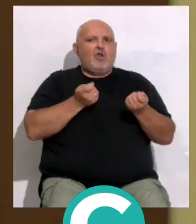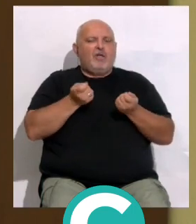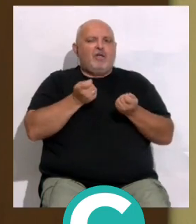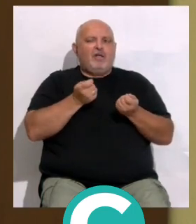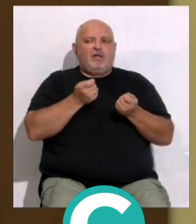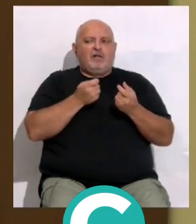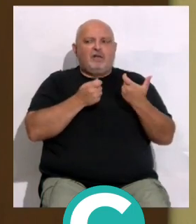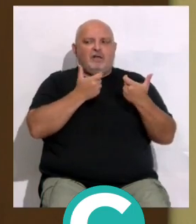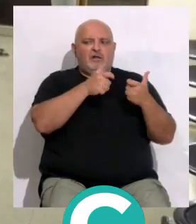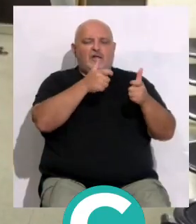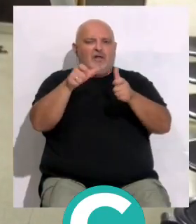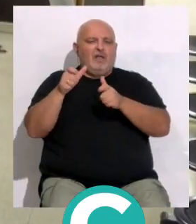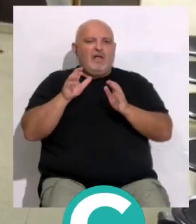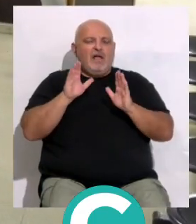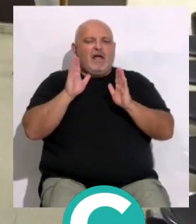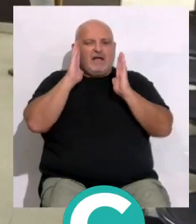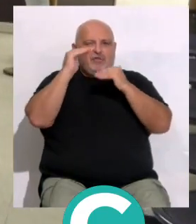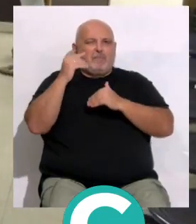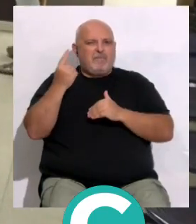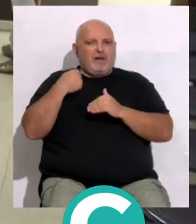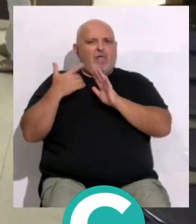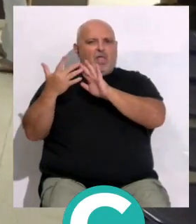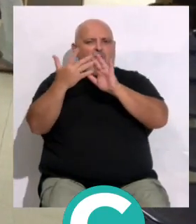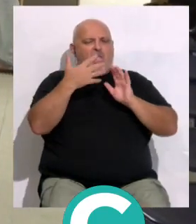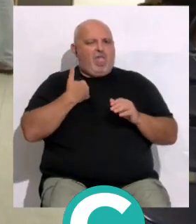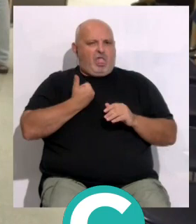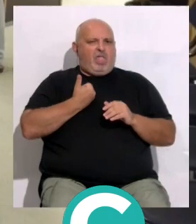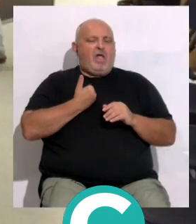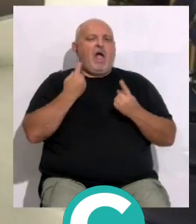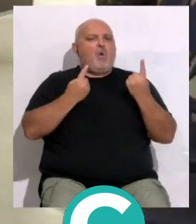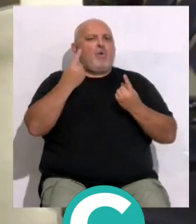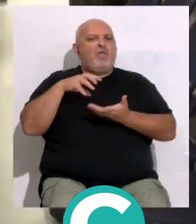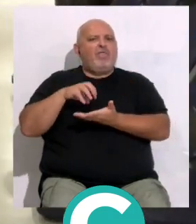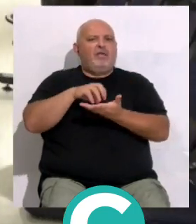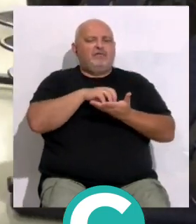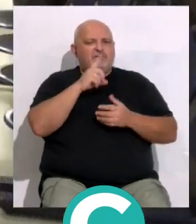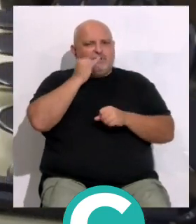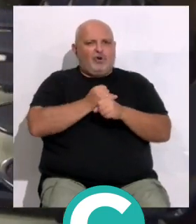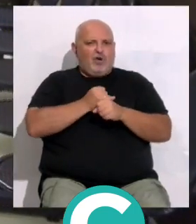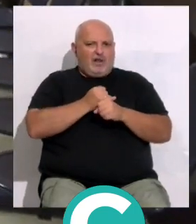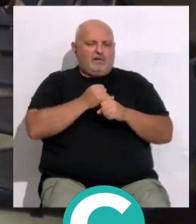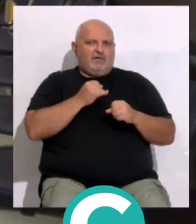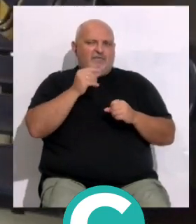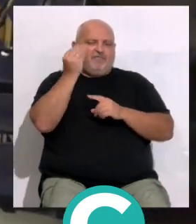coordinaciones con atención primaria, incluso en algunos centros ya tenemos un psicólogo,